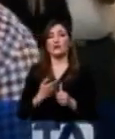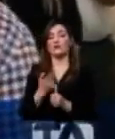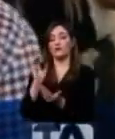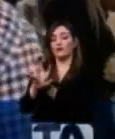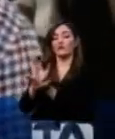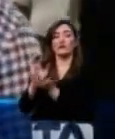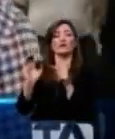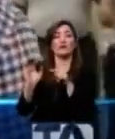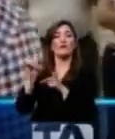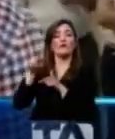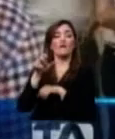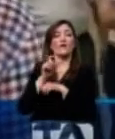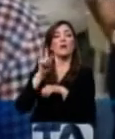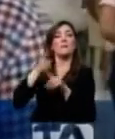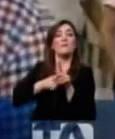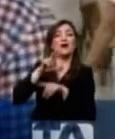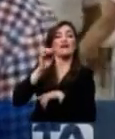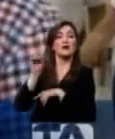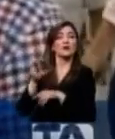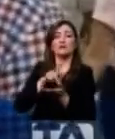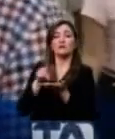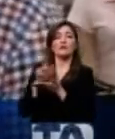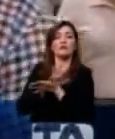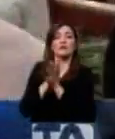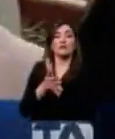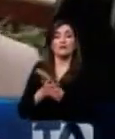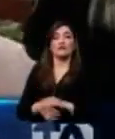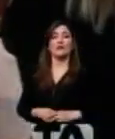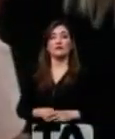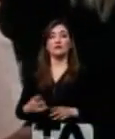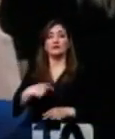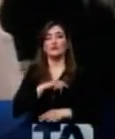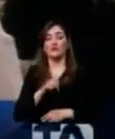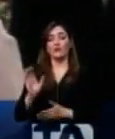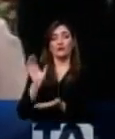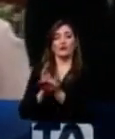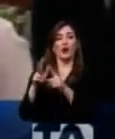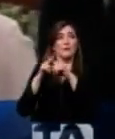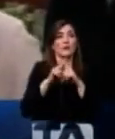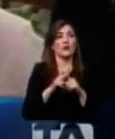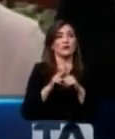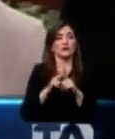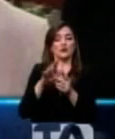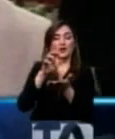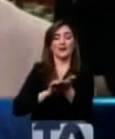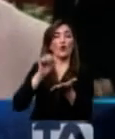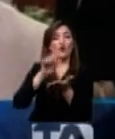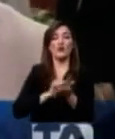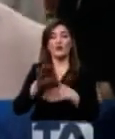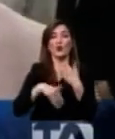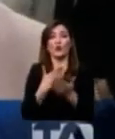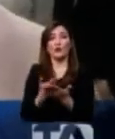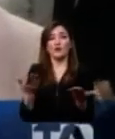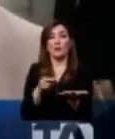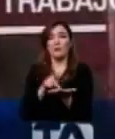seguro social que llevamos 30 meses por lo menos impagos donde cuenta todo lo que el préstamo hipotecario quirografario y aportes pero